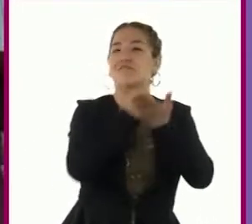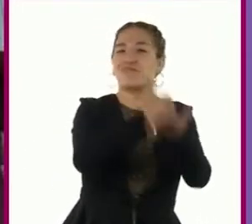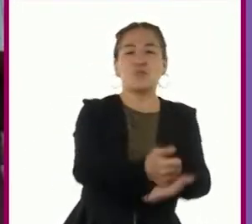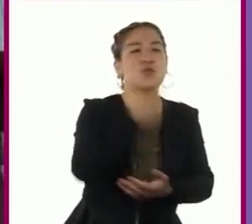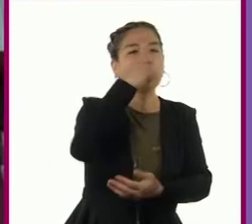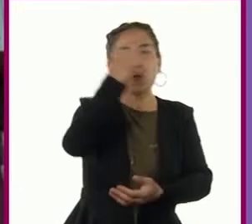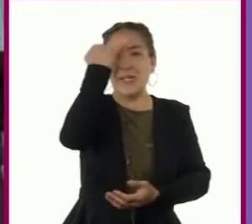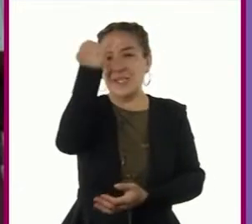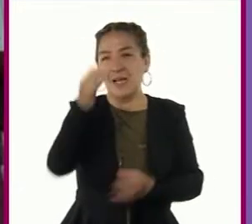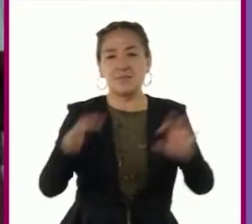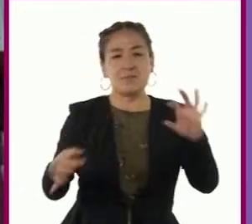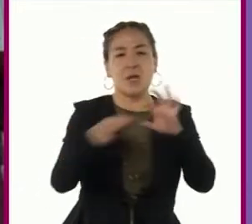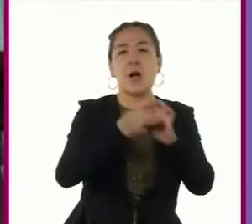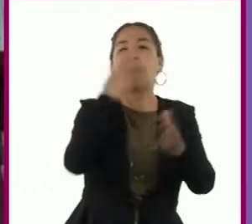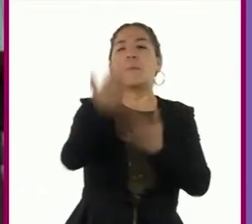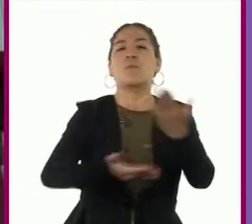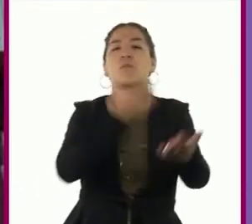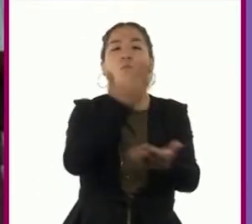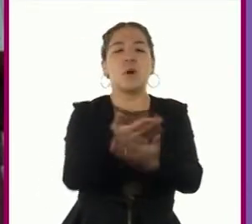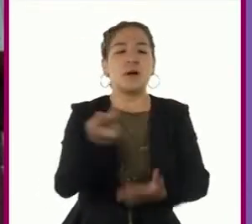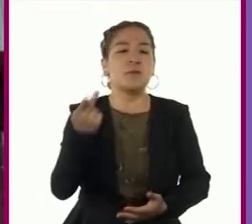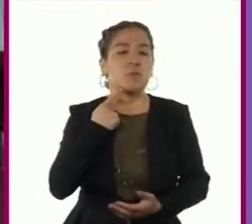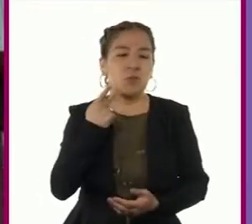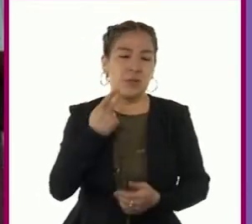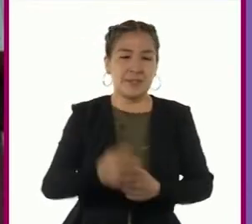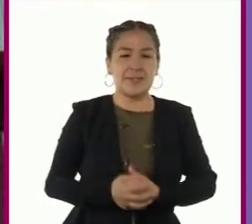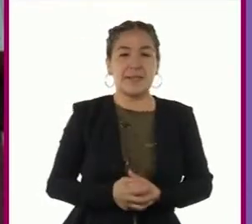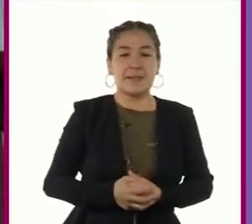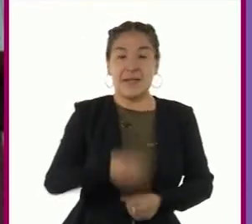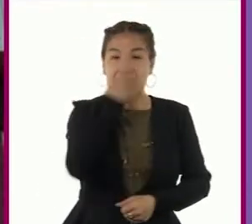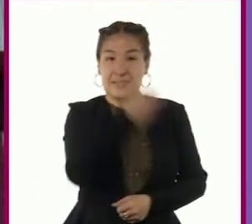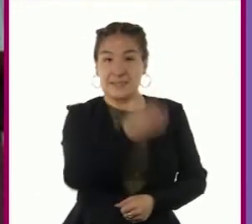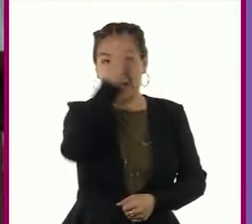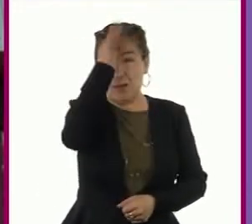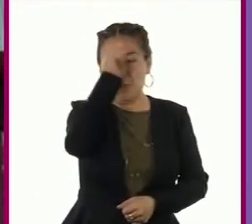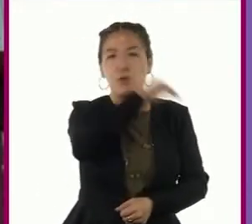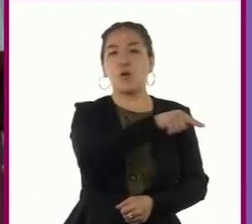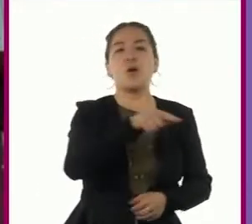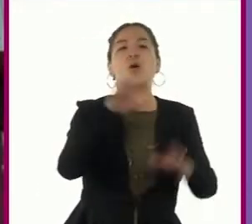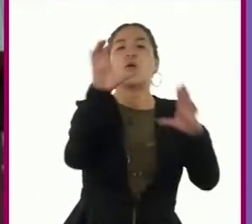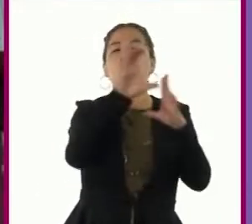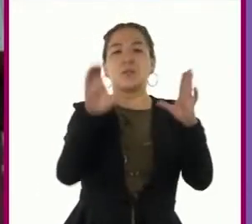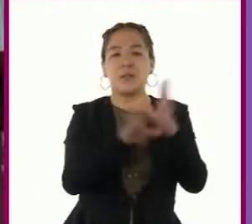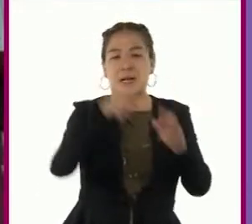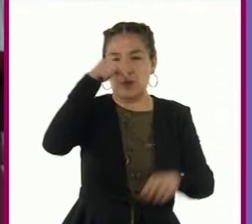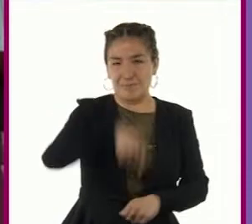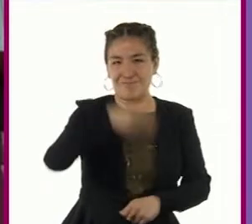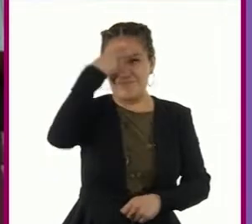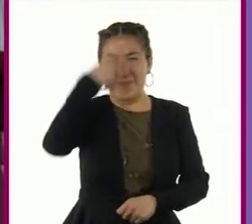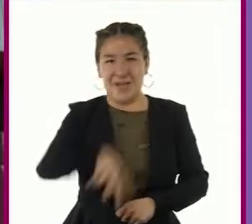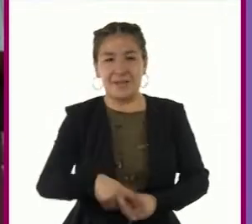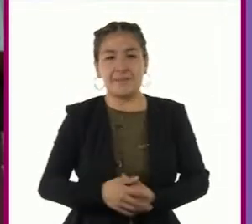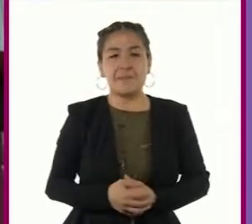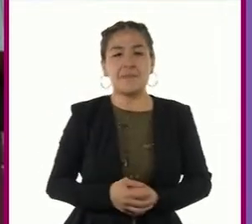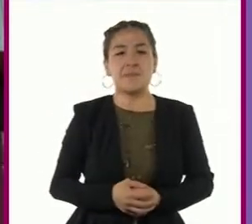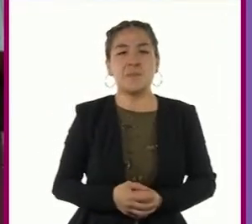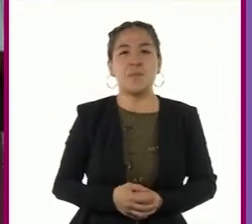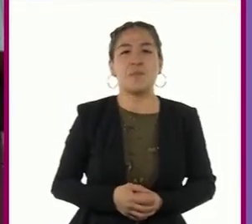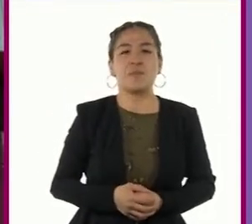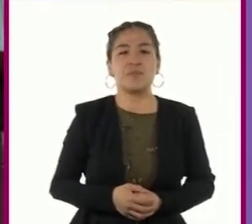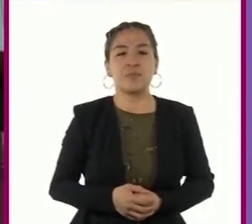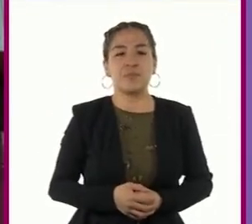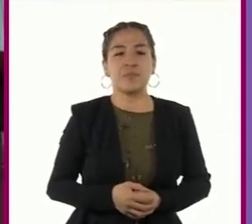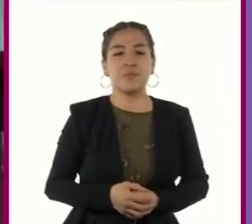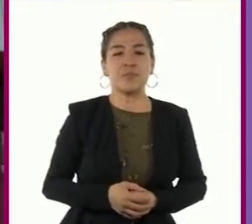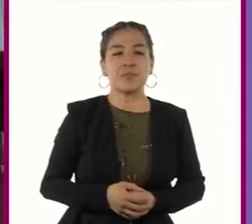ideológica o con su propuesta político-electoral. De acuerdo con la Constitución Política de los Estados Unidos Mexicanos, los partidos políticos